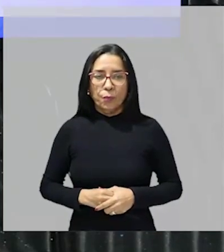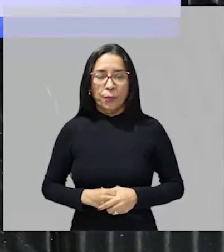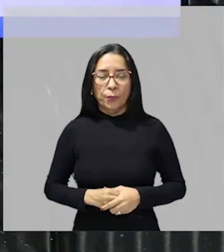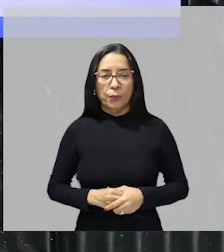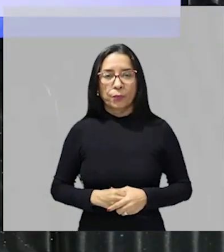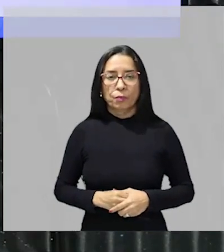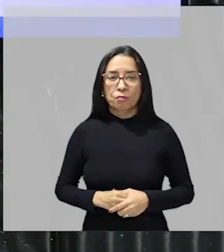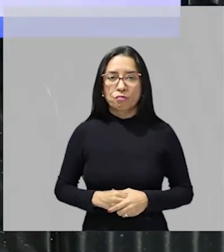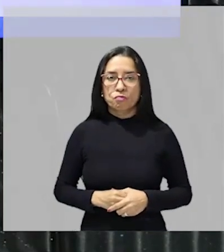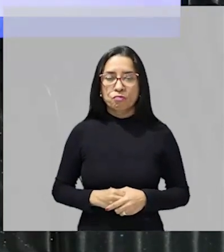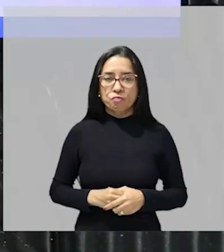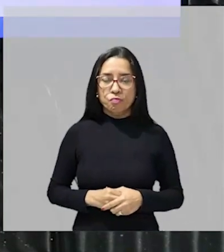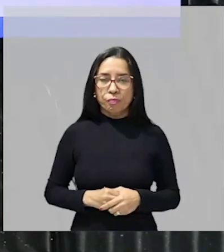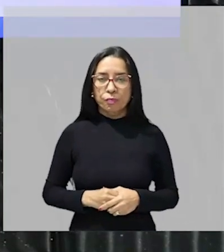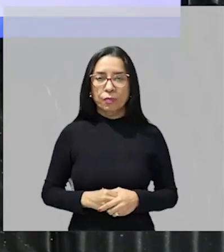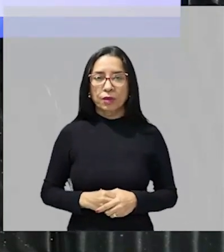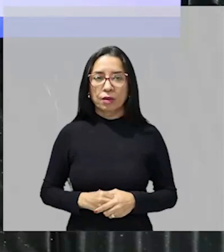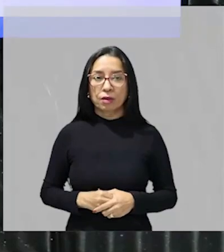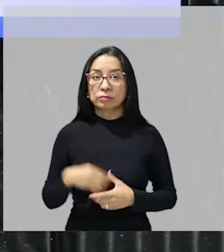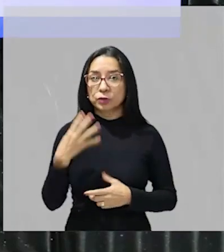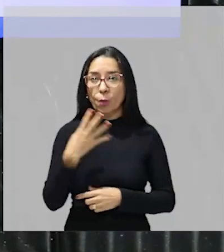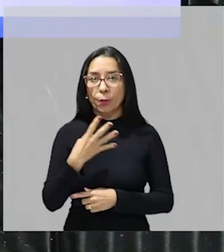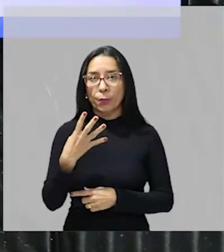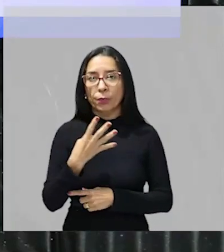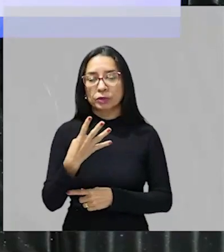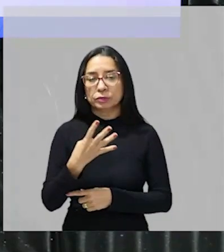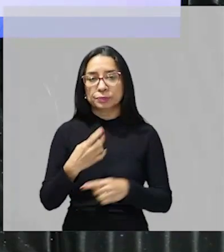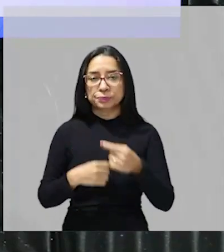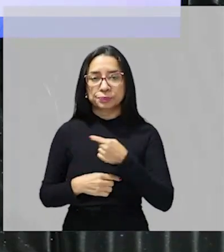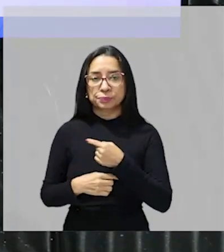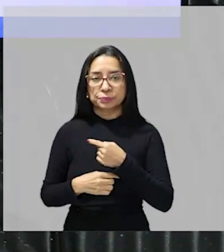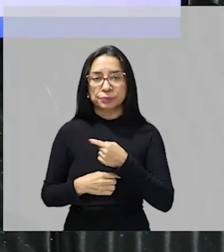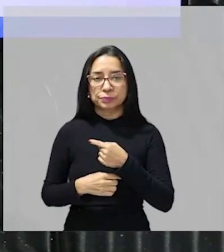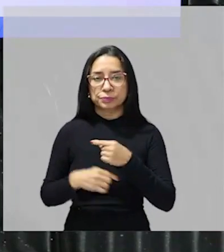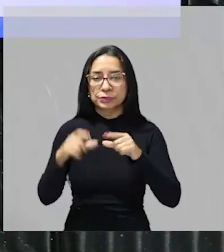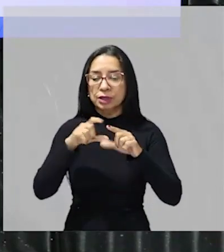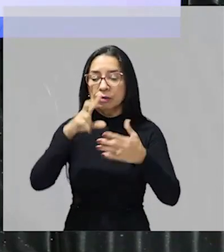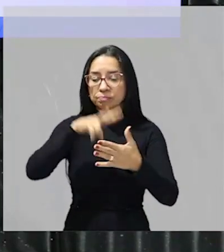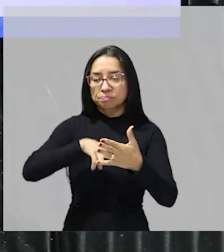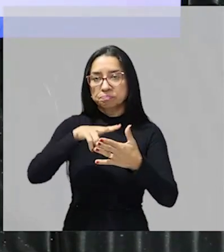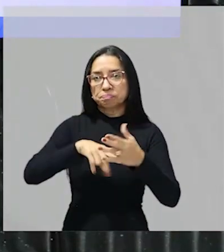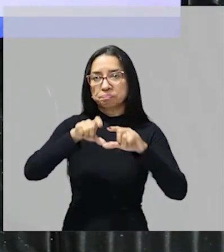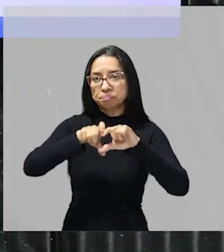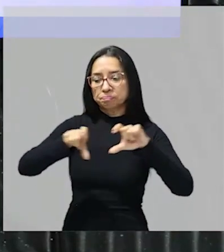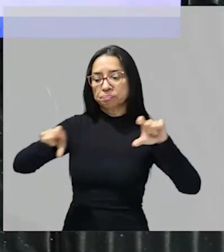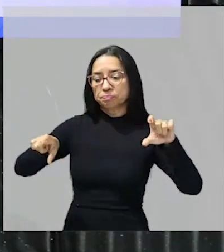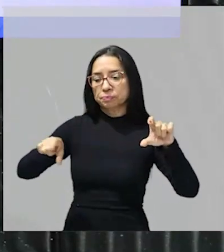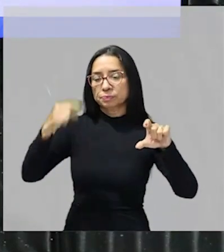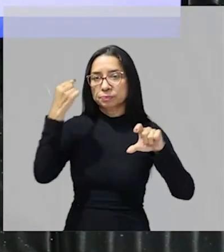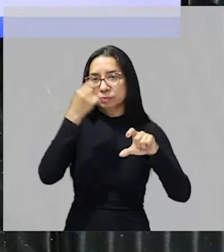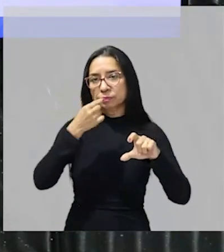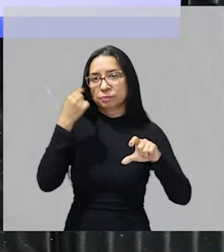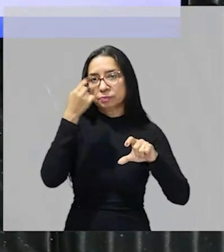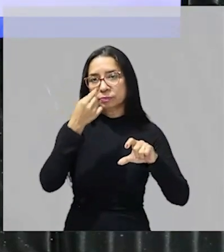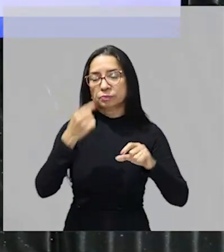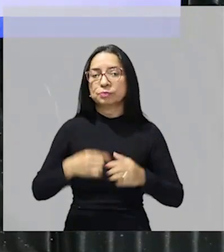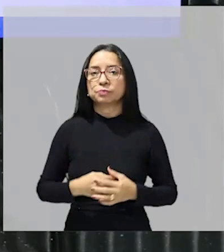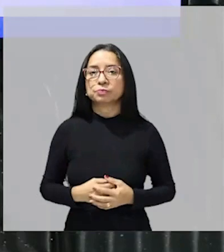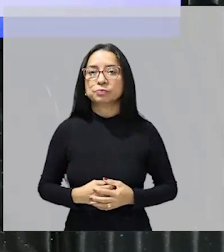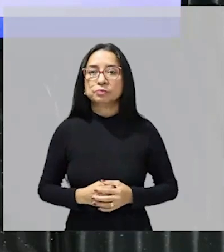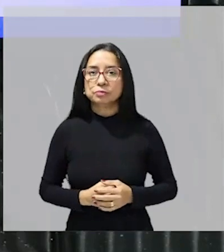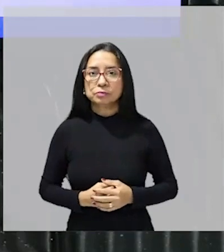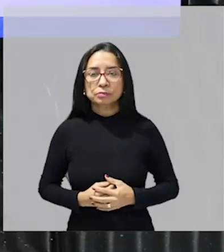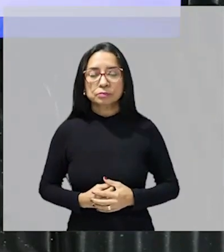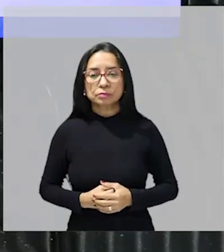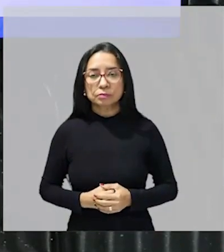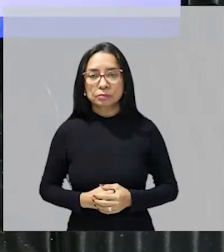Questão 4. Como gestionar a diversidade linguística em el aula? El aprendizaje